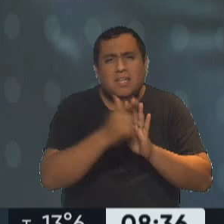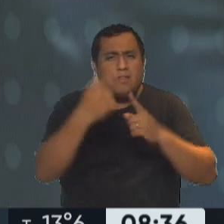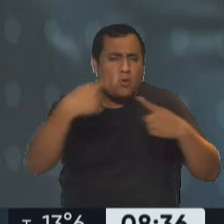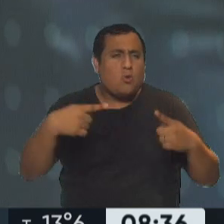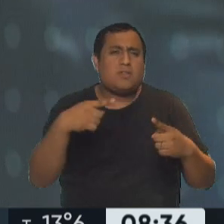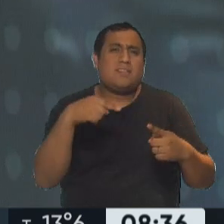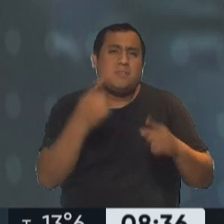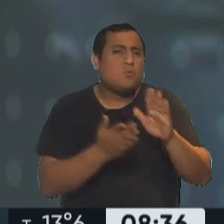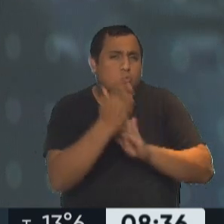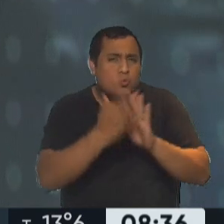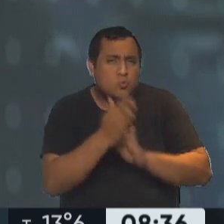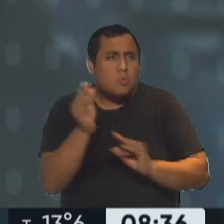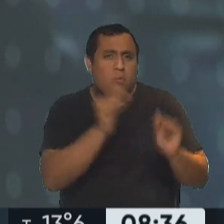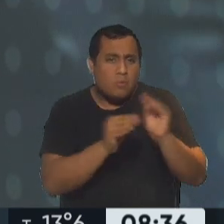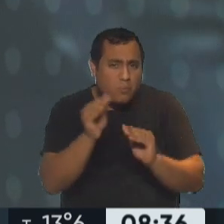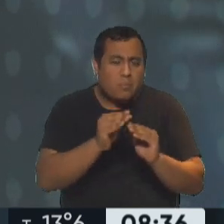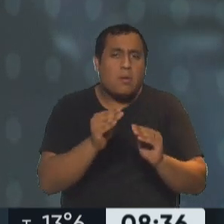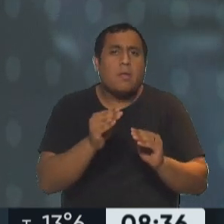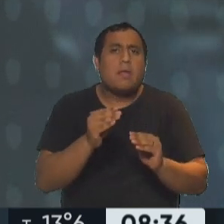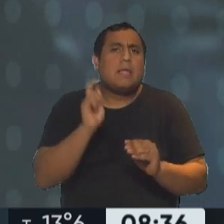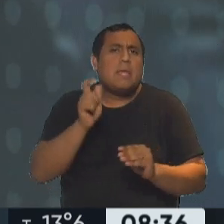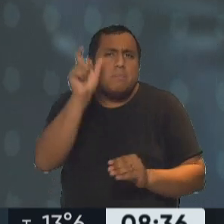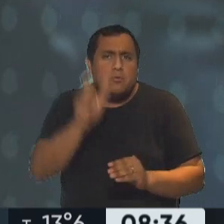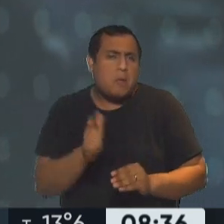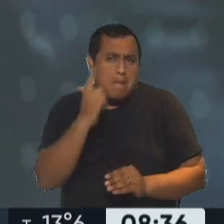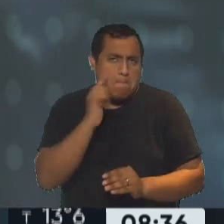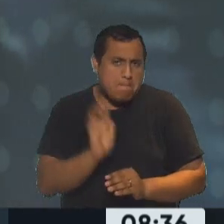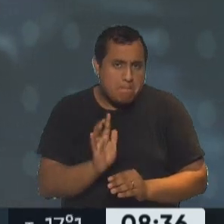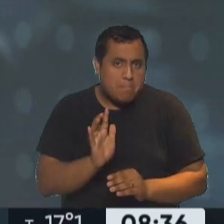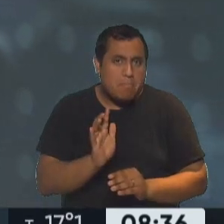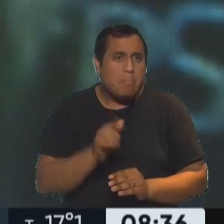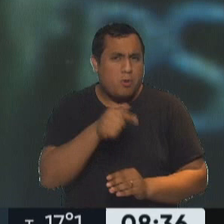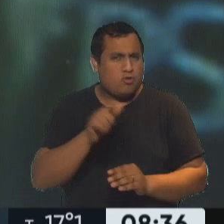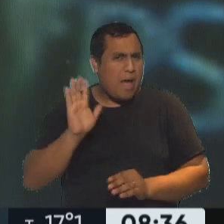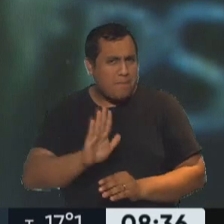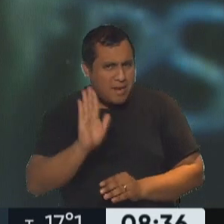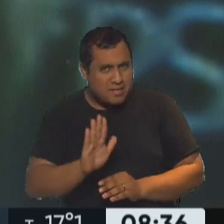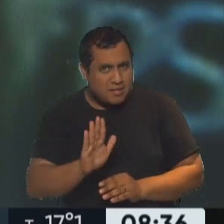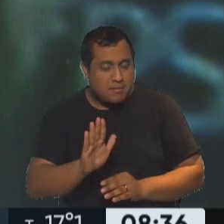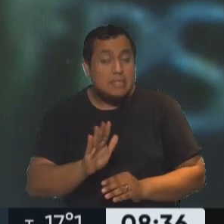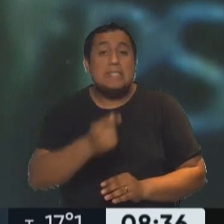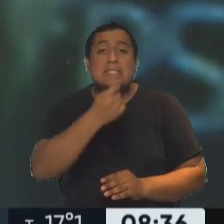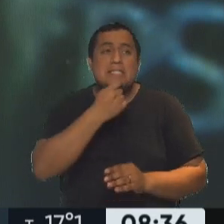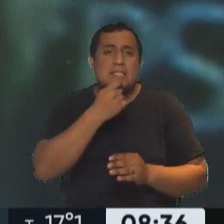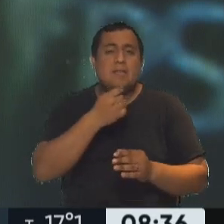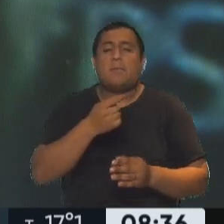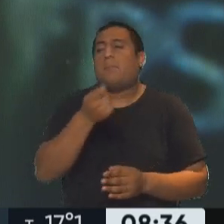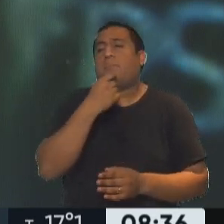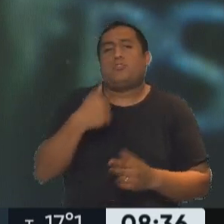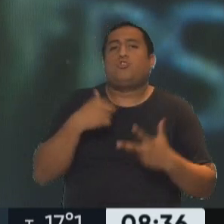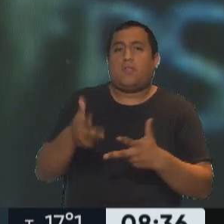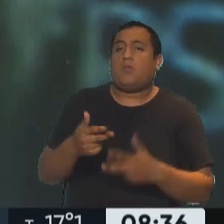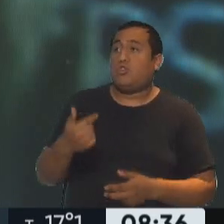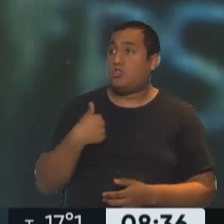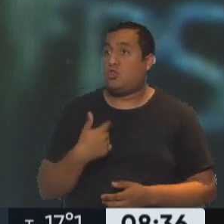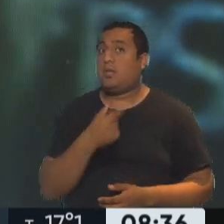exposiciones, amparados por el anonimato. ¿Pero se toma como una amenaza velada? Si este fuera un diálogo privado, si yo te dijera a vos quiero matar